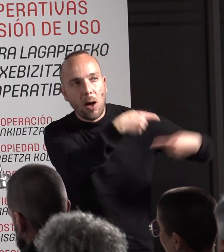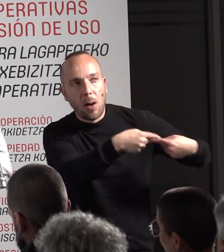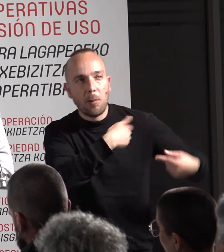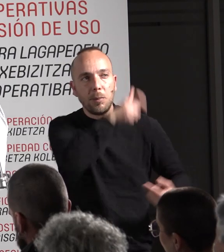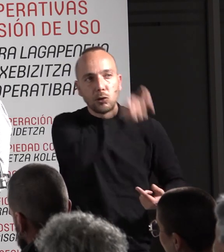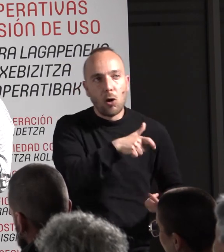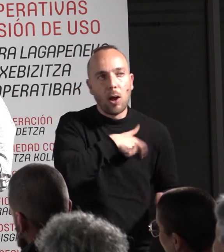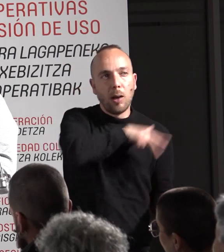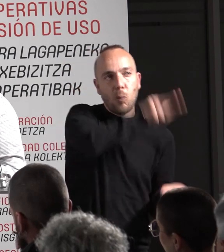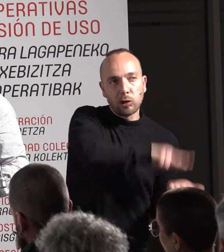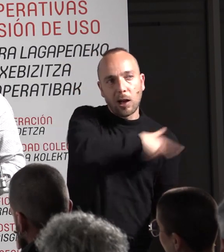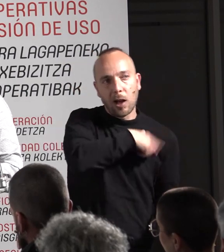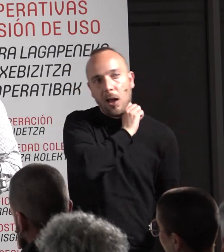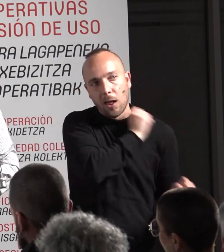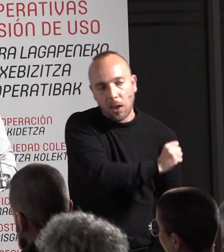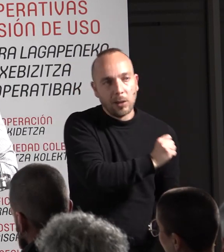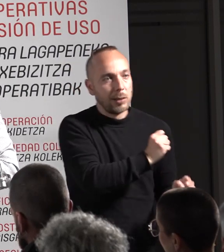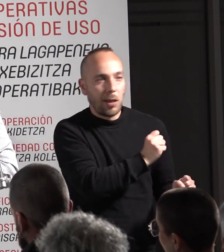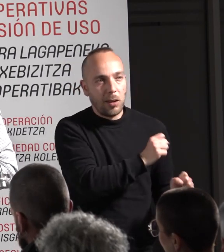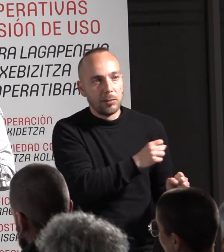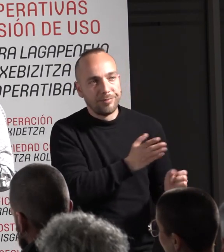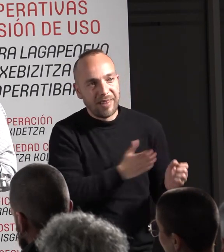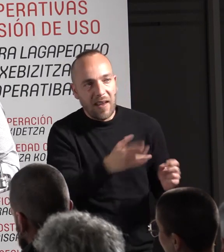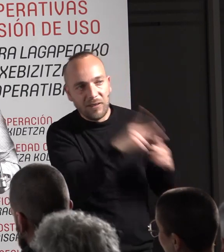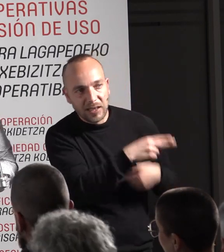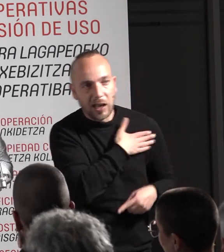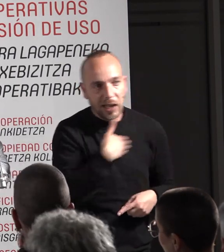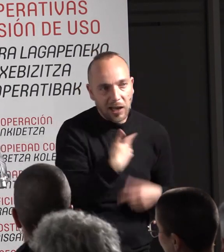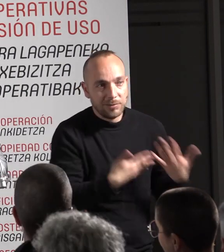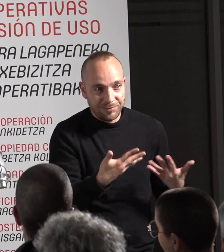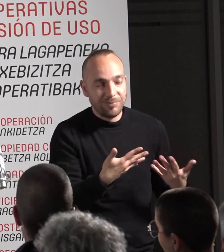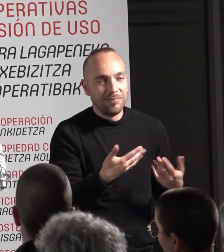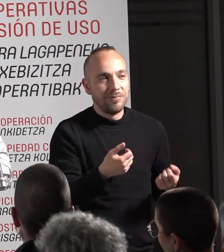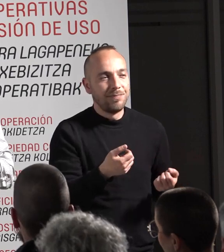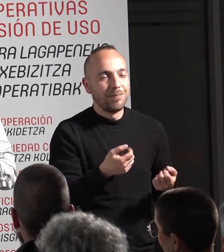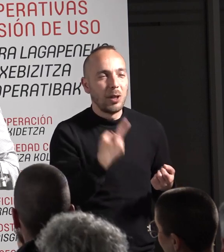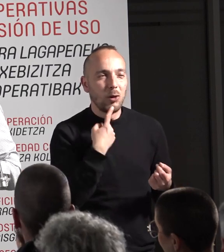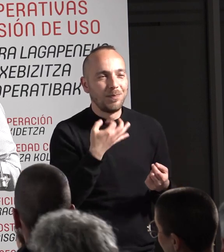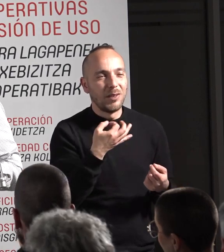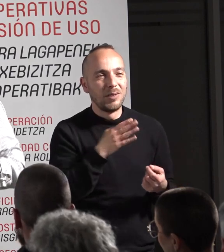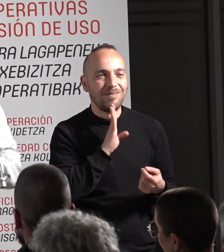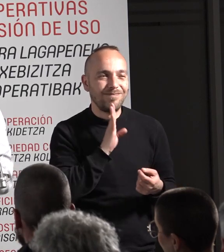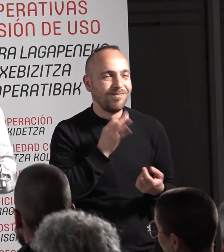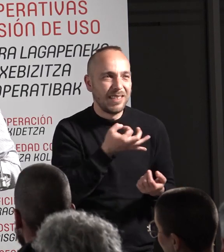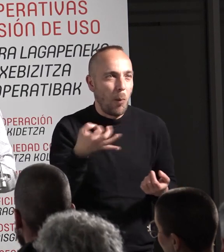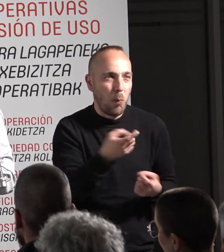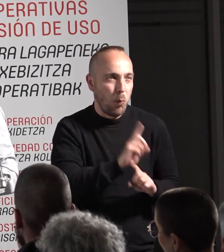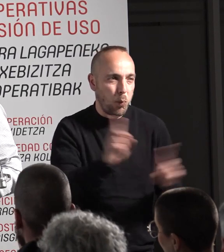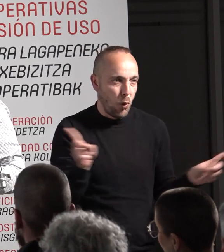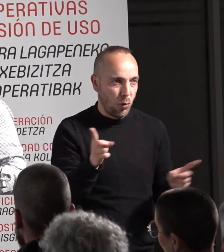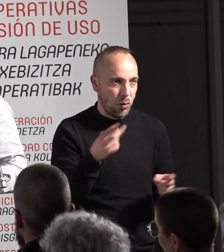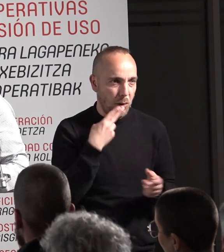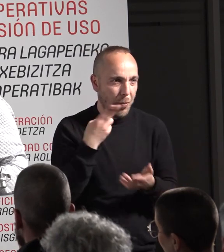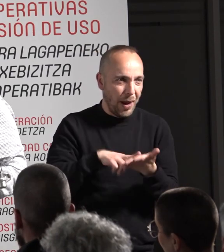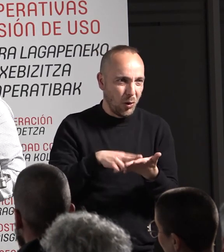hipotecado que te cuelga, y además tampoco es, nos lo dirá Merichel, pero tampoco es muy efectivo, es incómodo para la banca